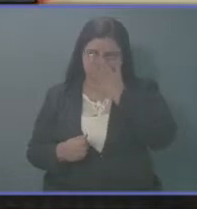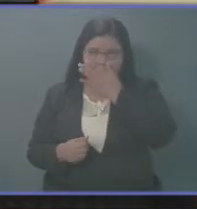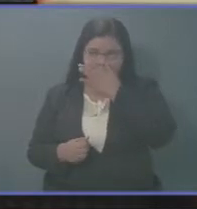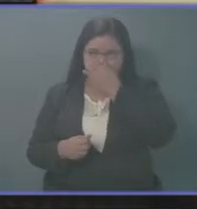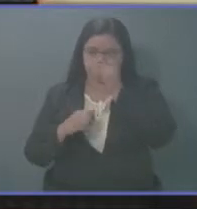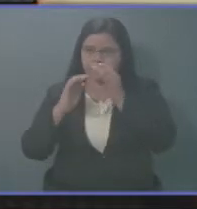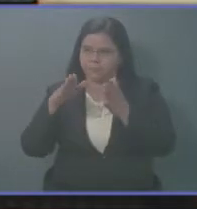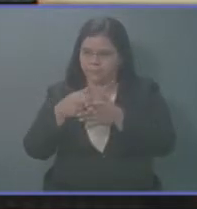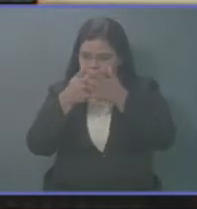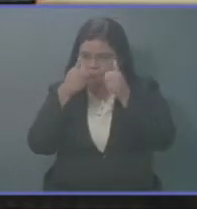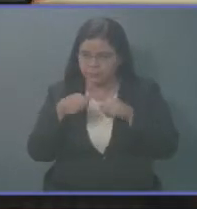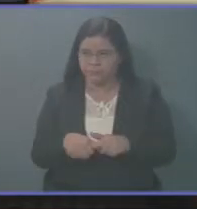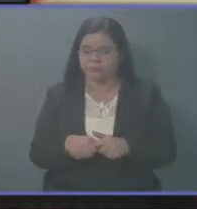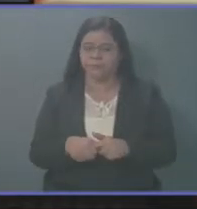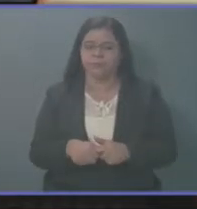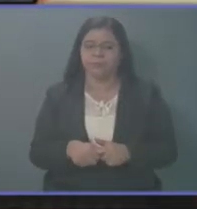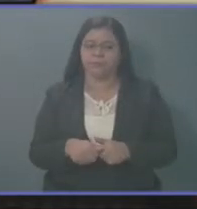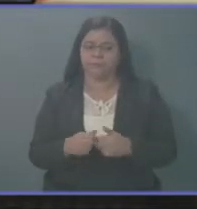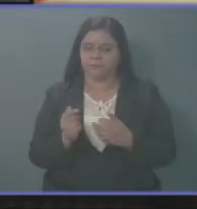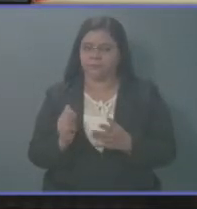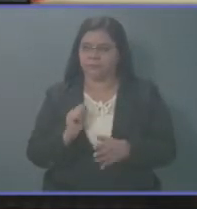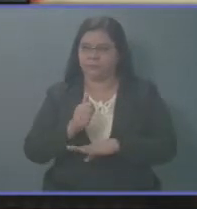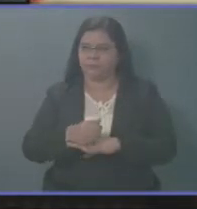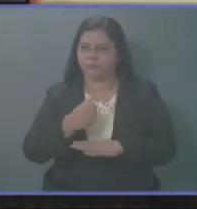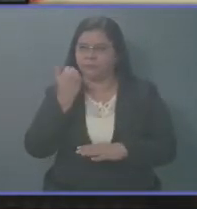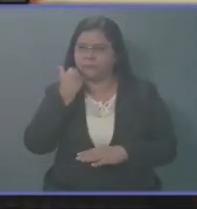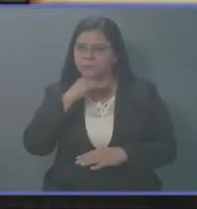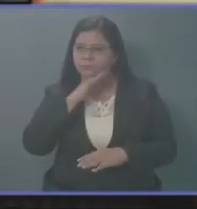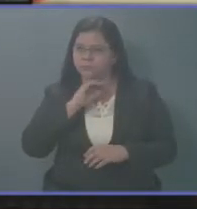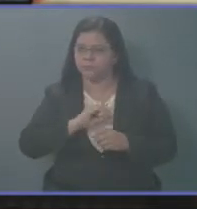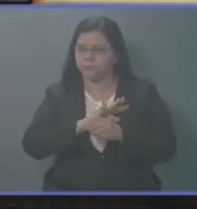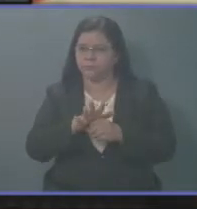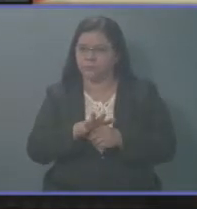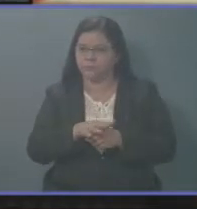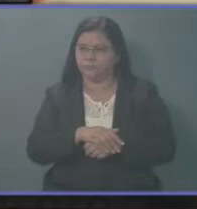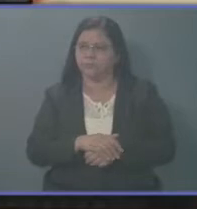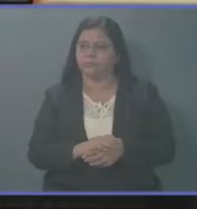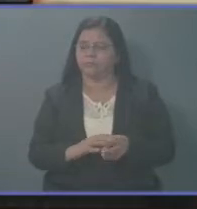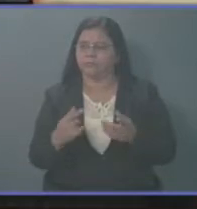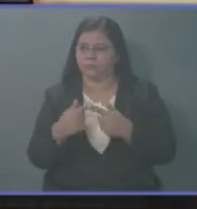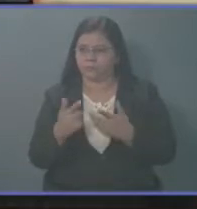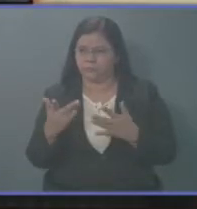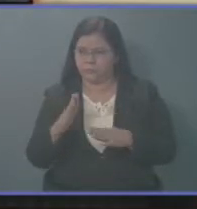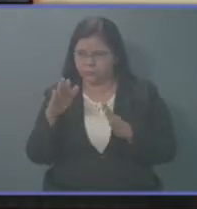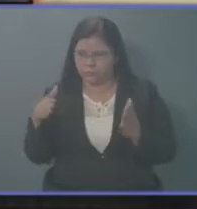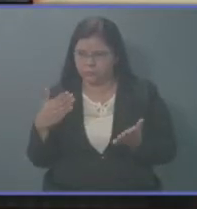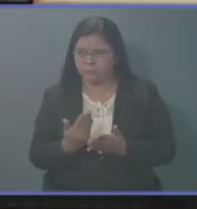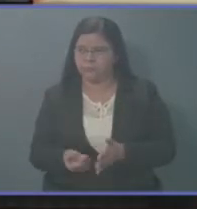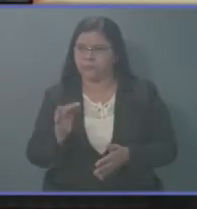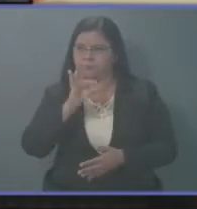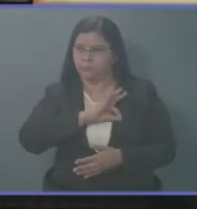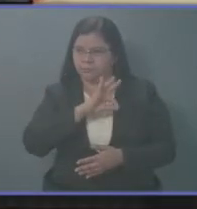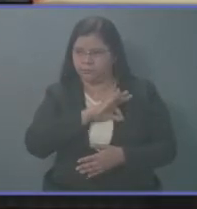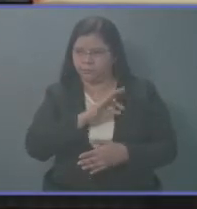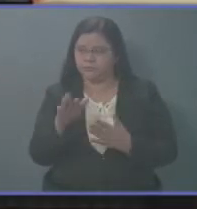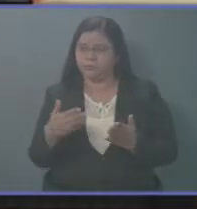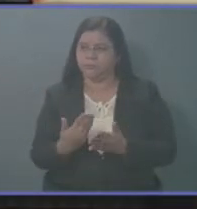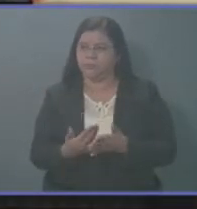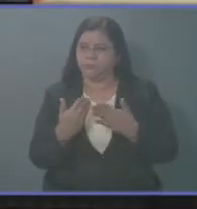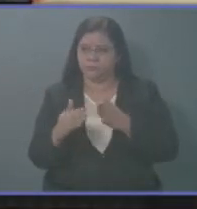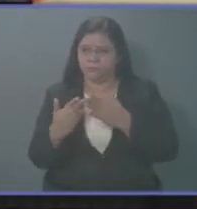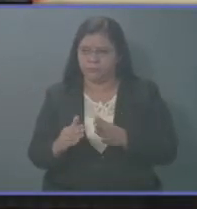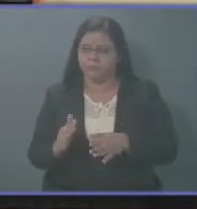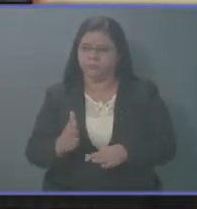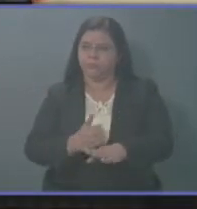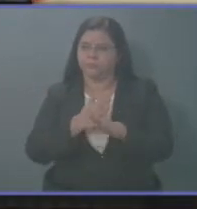en el marco del estado de emergencia nacional decretado por la pandemia por COVID-19, esta Presidencia de la República está a favor de que se implementen medidas que refuercen la